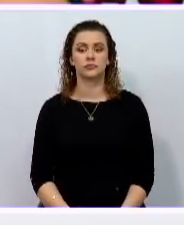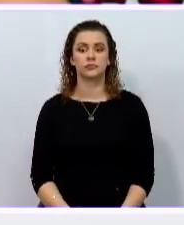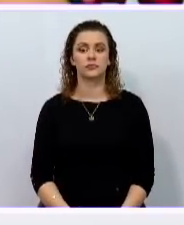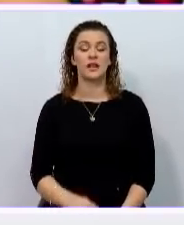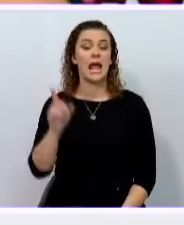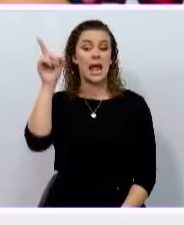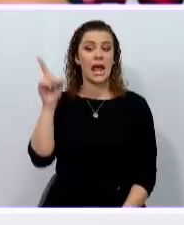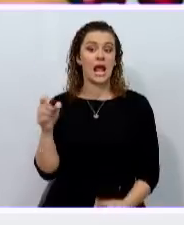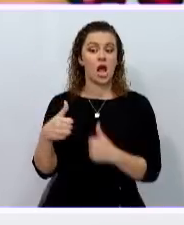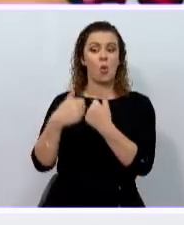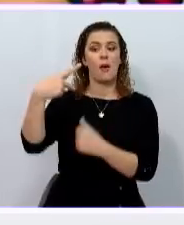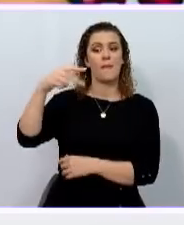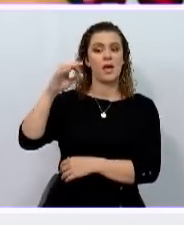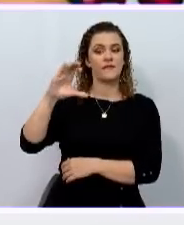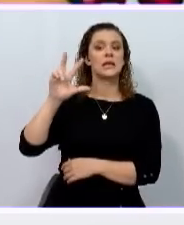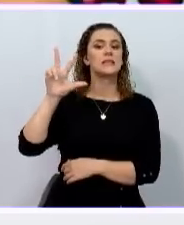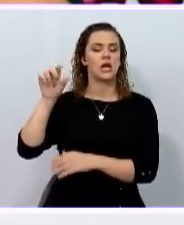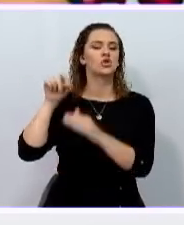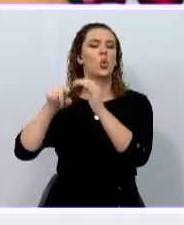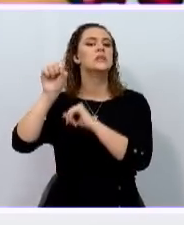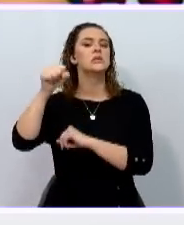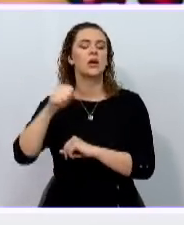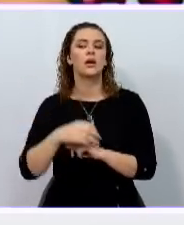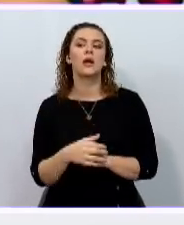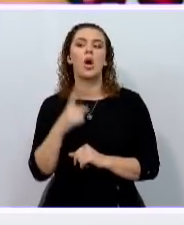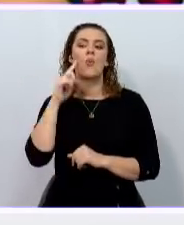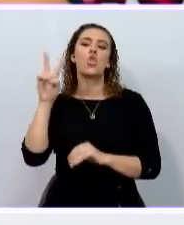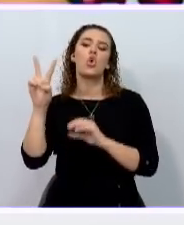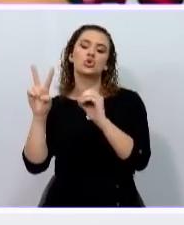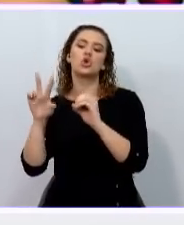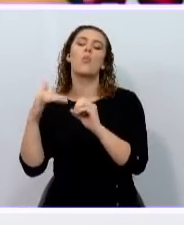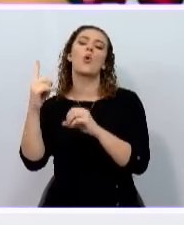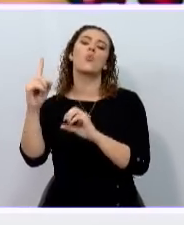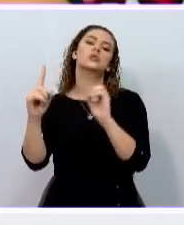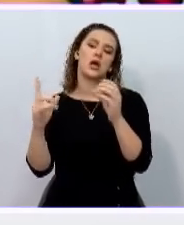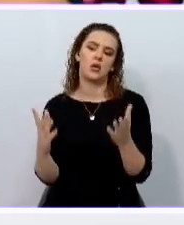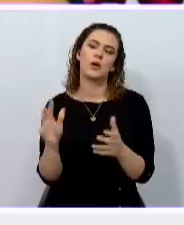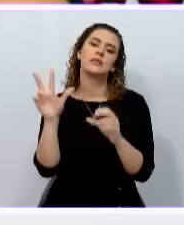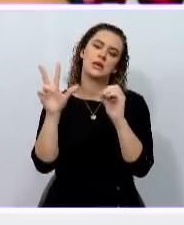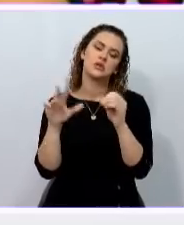esta contra el pfc si es de tres goles te voy a decir por qué Sí porque lleva 20 Exacto